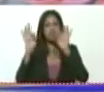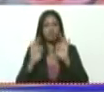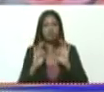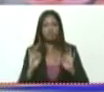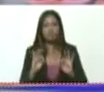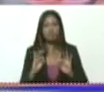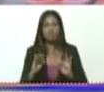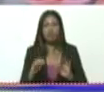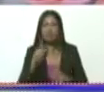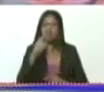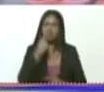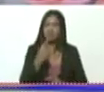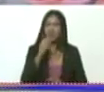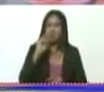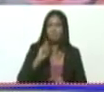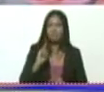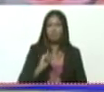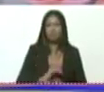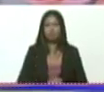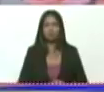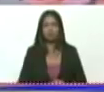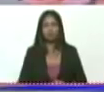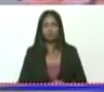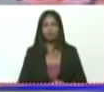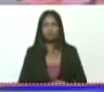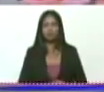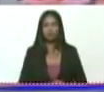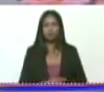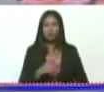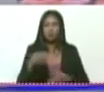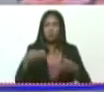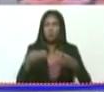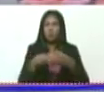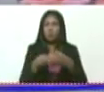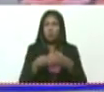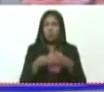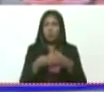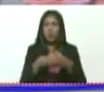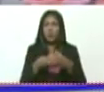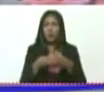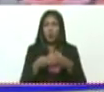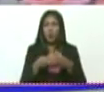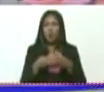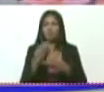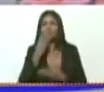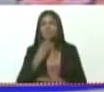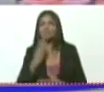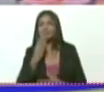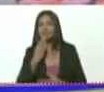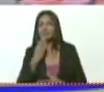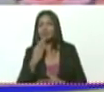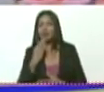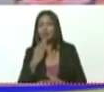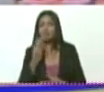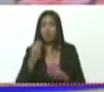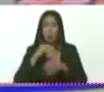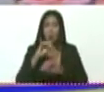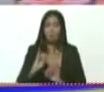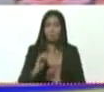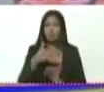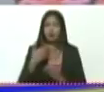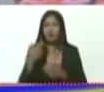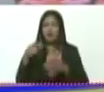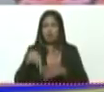Ahí hablaban ellos de un grupo israelí que, de acuerdo a esto, estaría